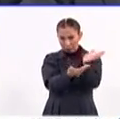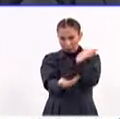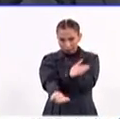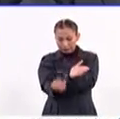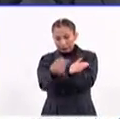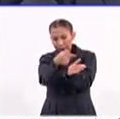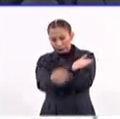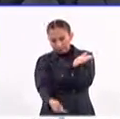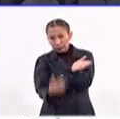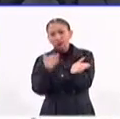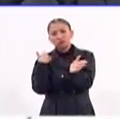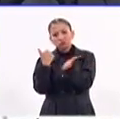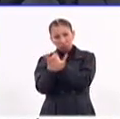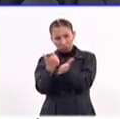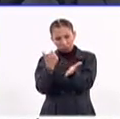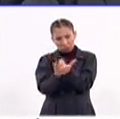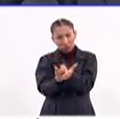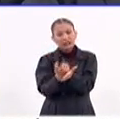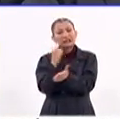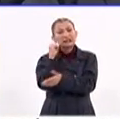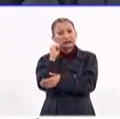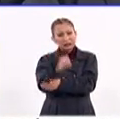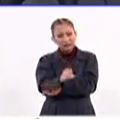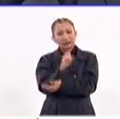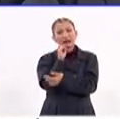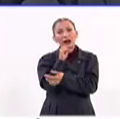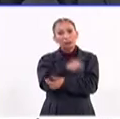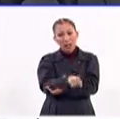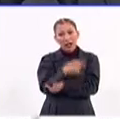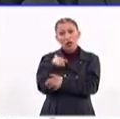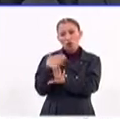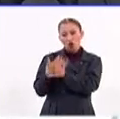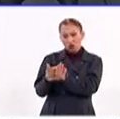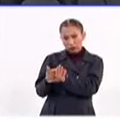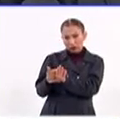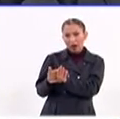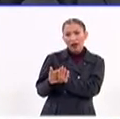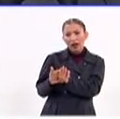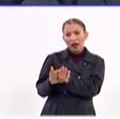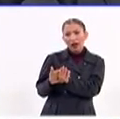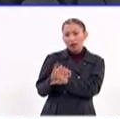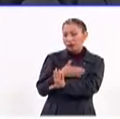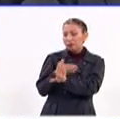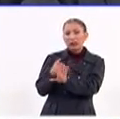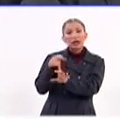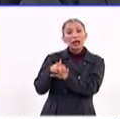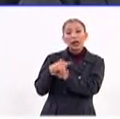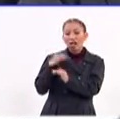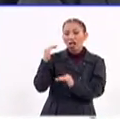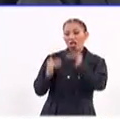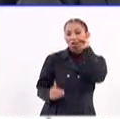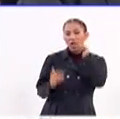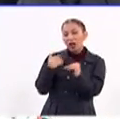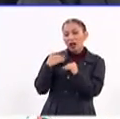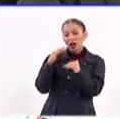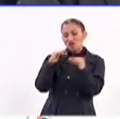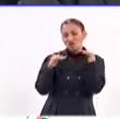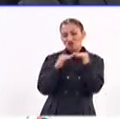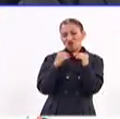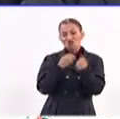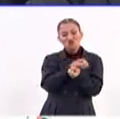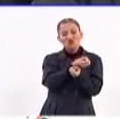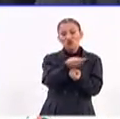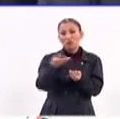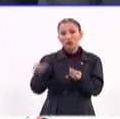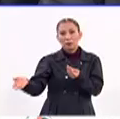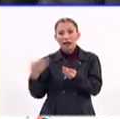presentamos es constructiva y sí, también es opositora. Y es opositora a la desigualdad y a la inequidad de la